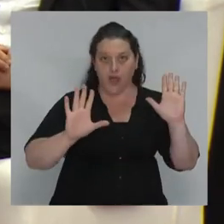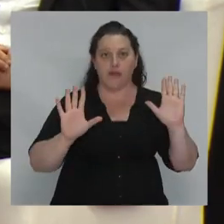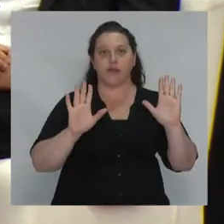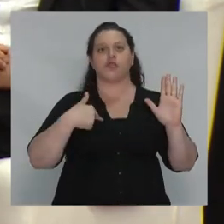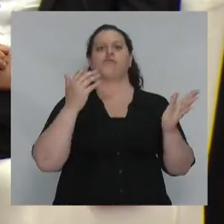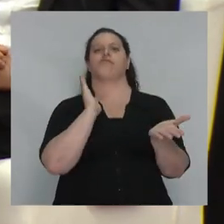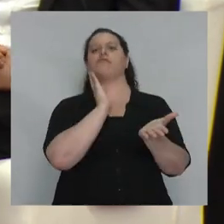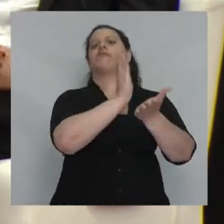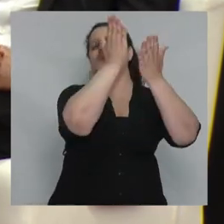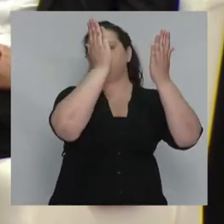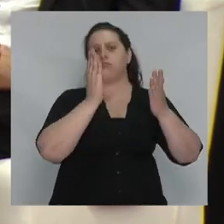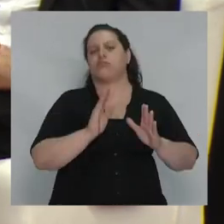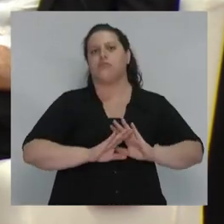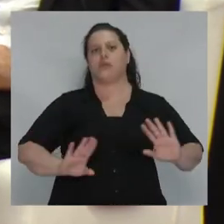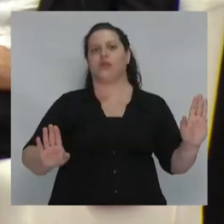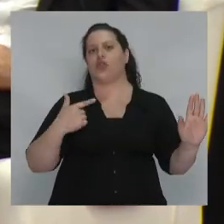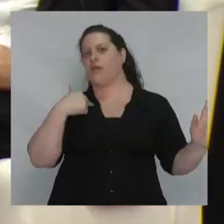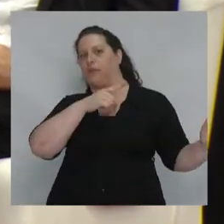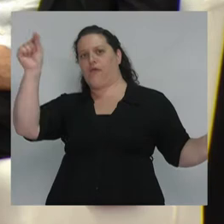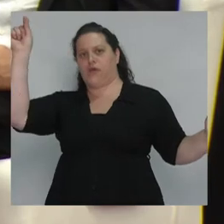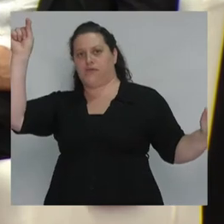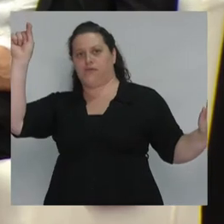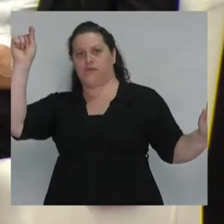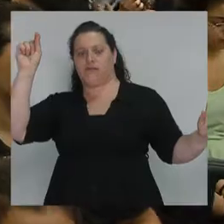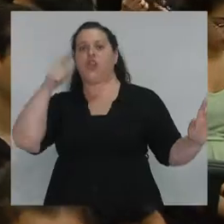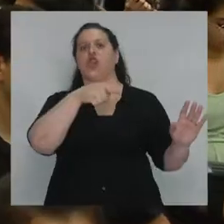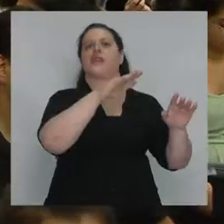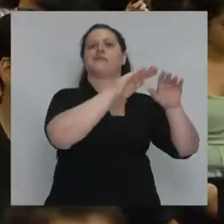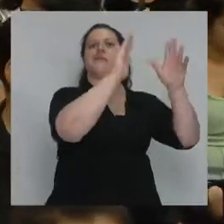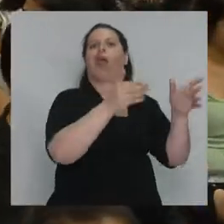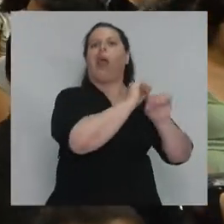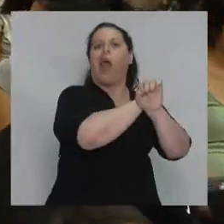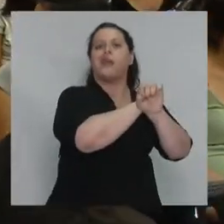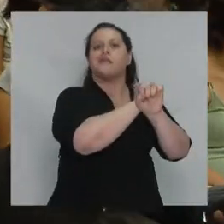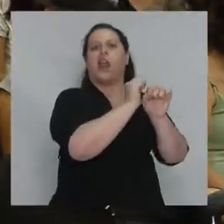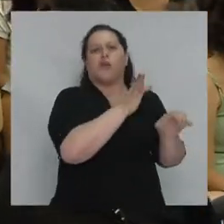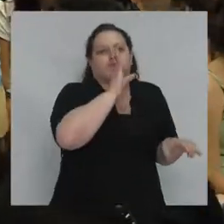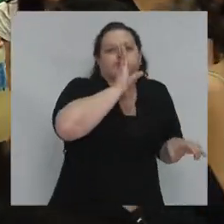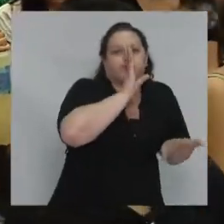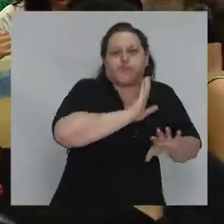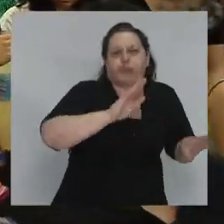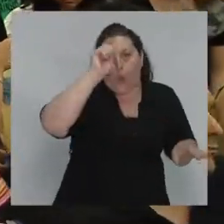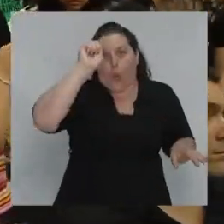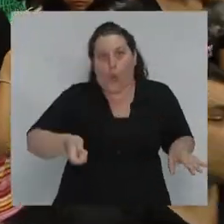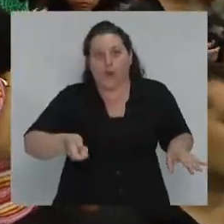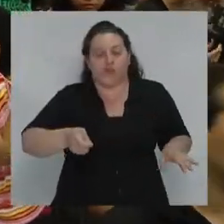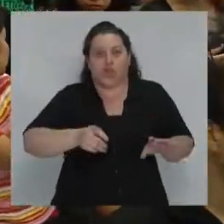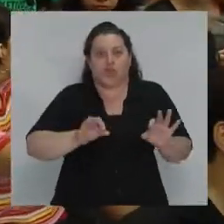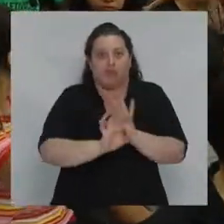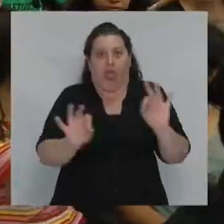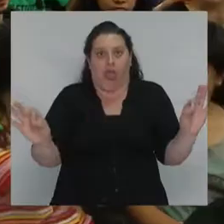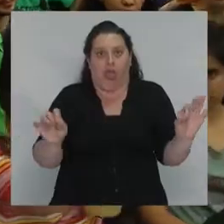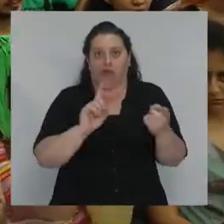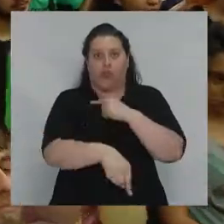fuimos. Y las cárceles repletas de delincuentes y que siquiera sean juzgados. El populismo